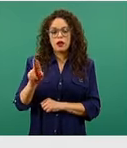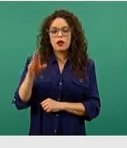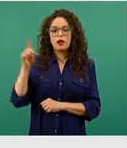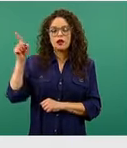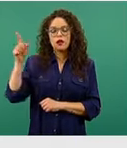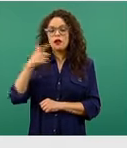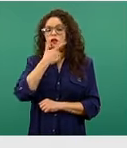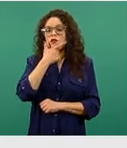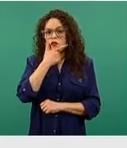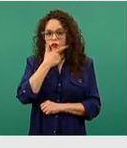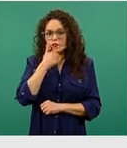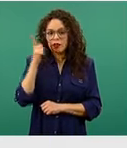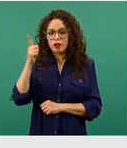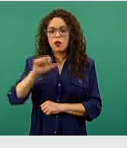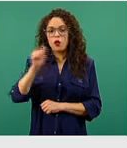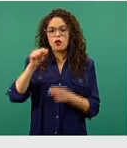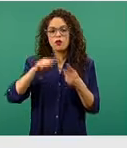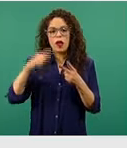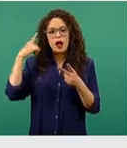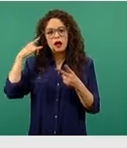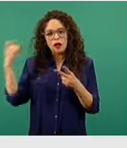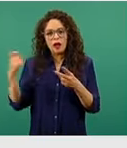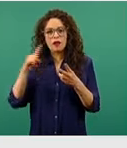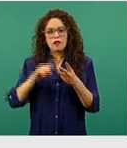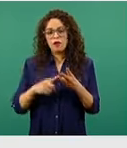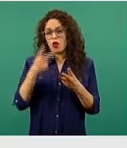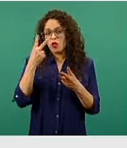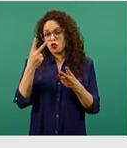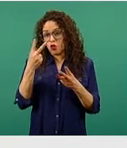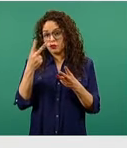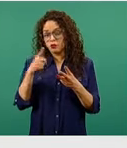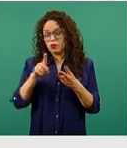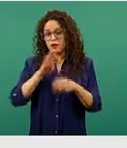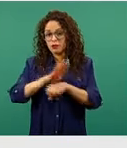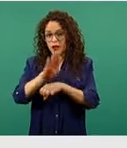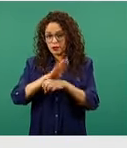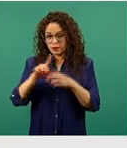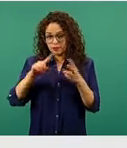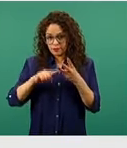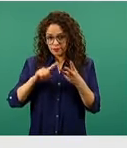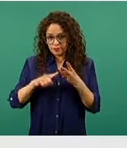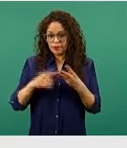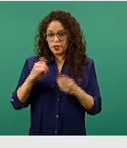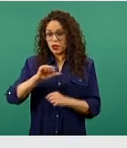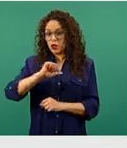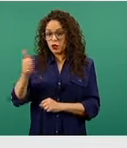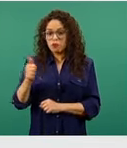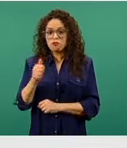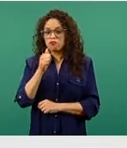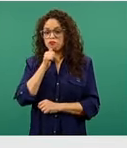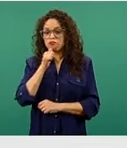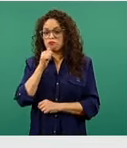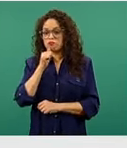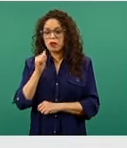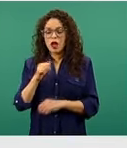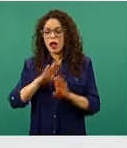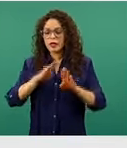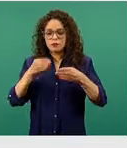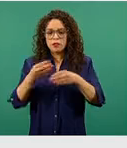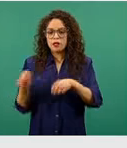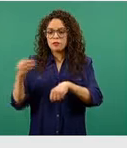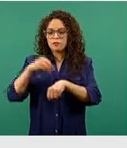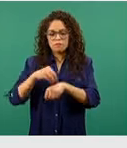13 casos de la californiana, 2 de la brasileña, y bueno, los otros todavía sin tener una nominación específica, se sigue